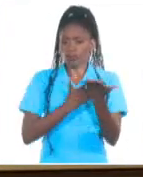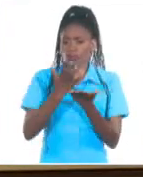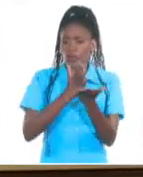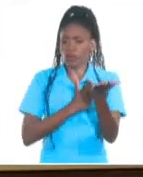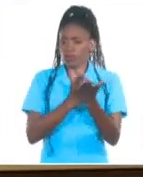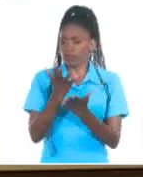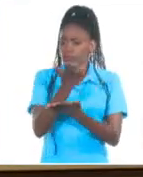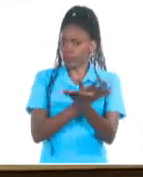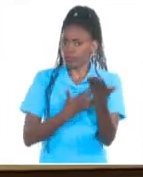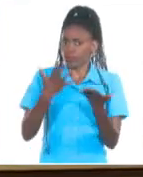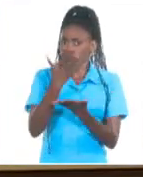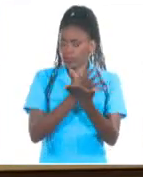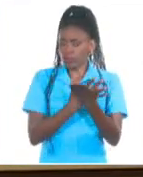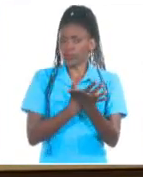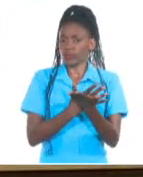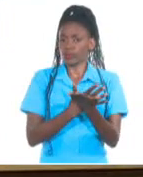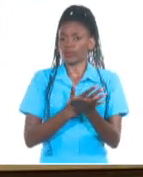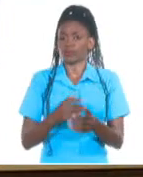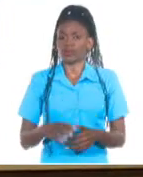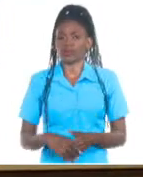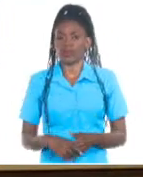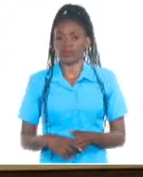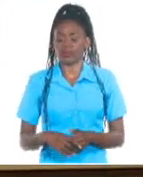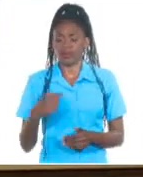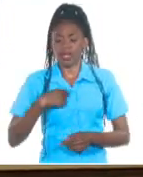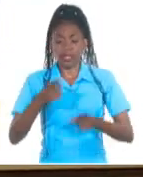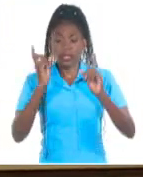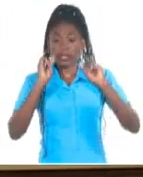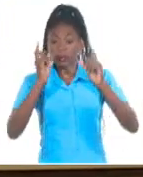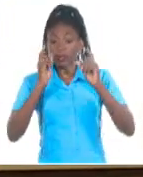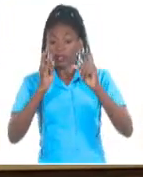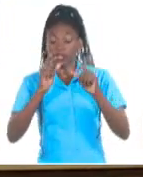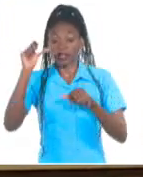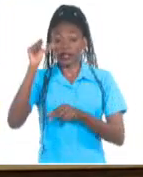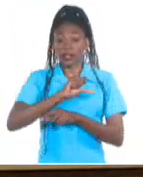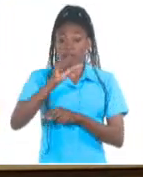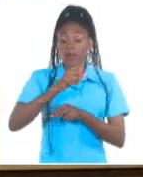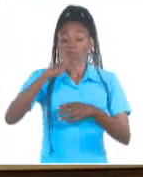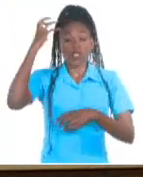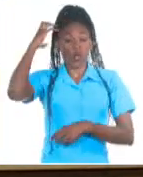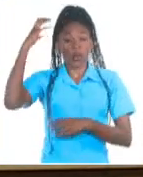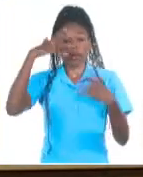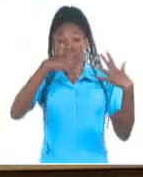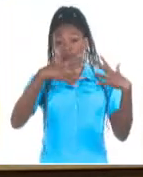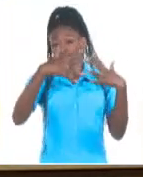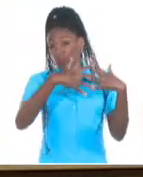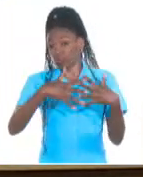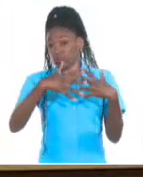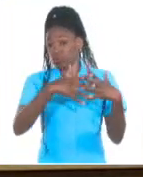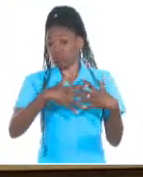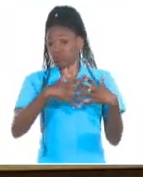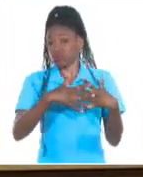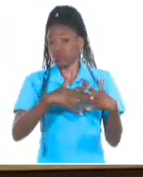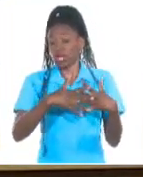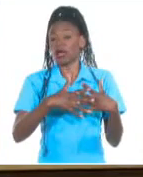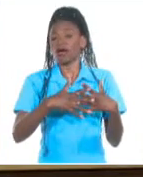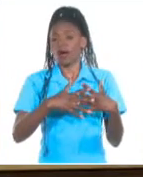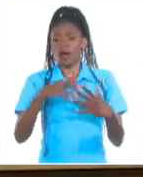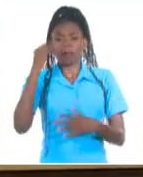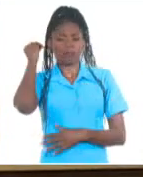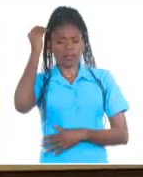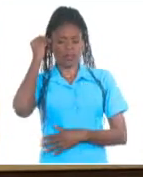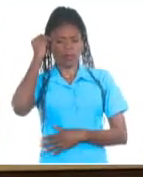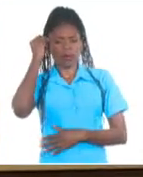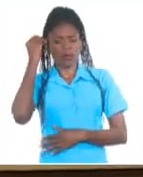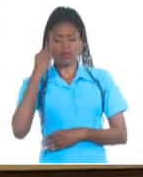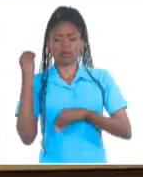enfrentamiento a una política muy agresiva por parte del gobierno de los Estados Unidos, aspiramos a que Irán se convierta